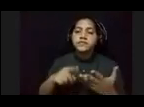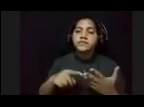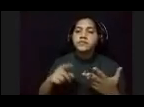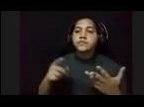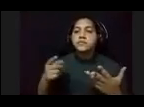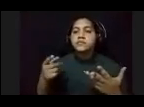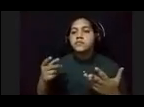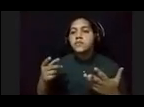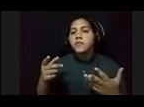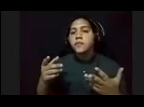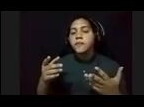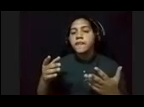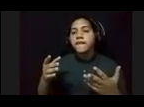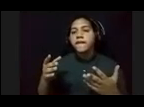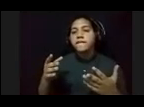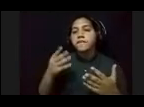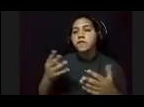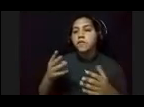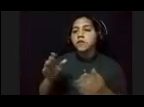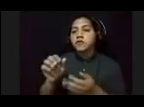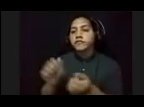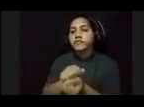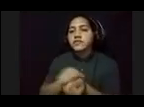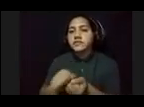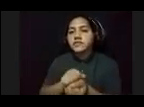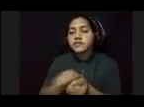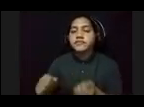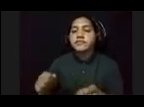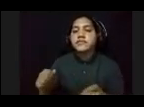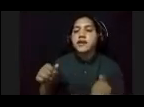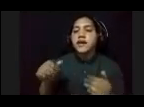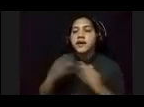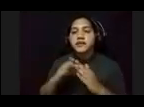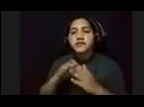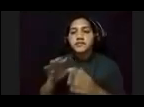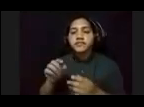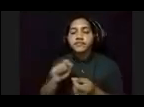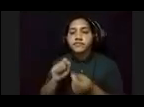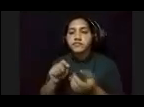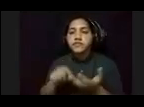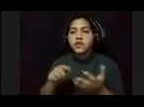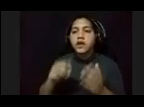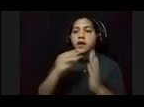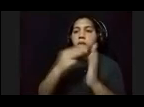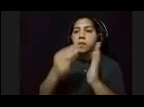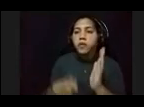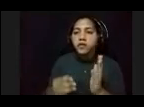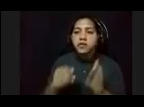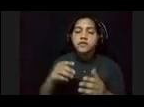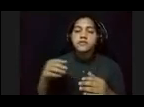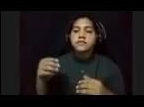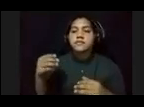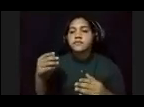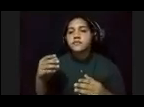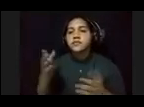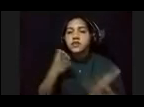tuberculosos, 4 lavanderas en casas particulares, una modista, una sirvienta